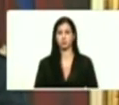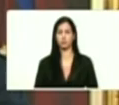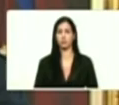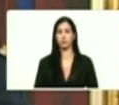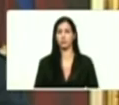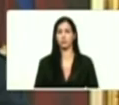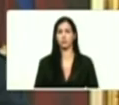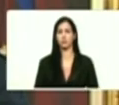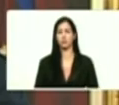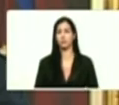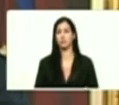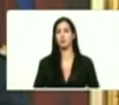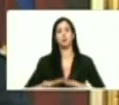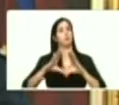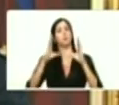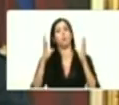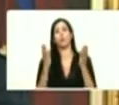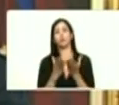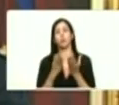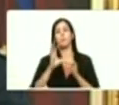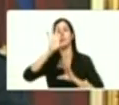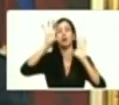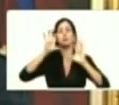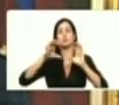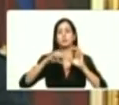del mundo petrolero perdón